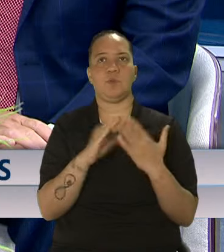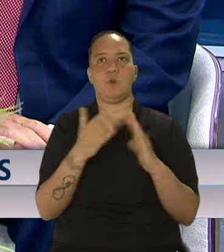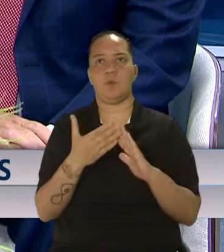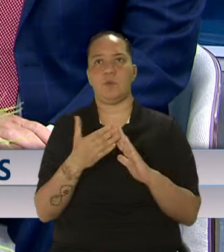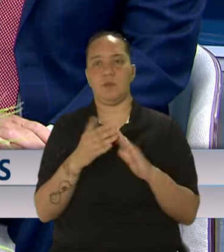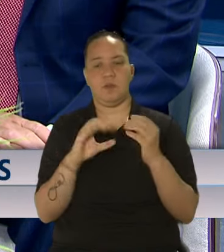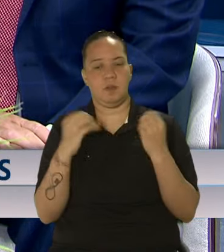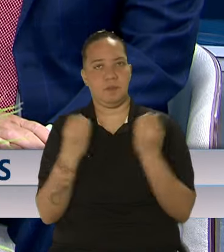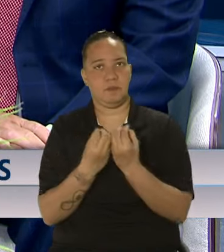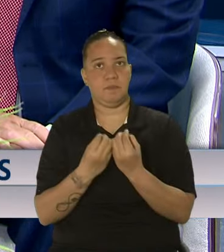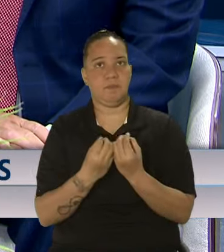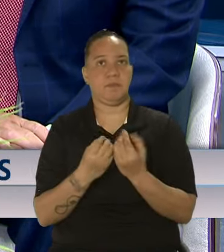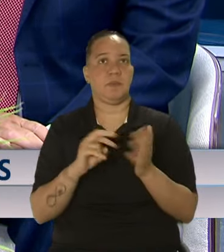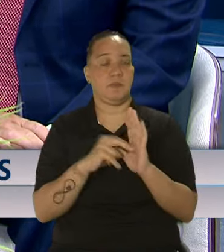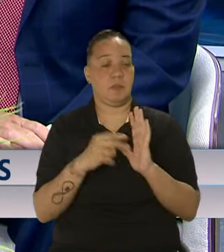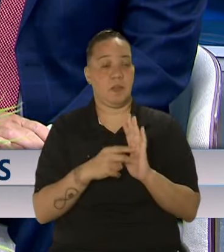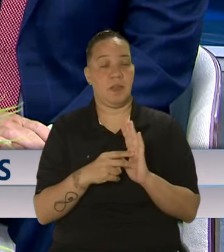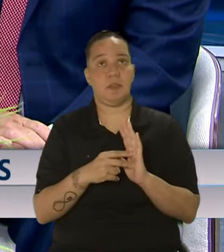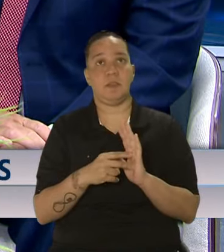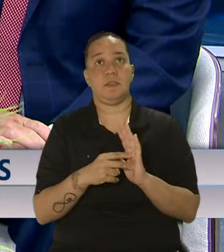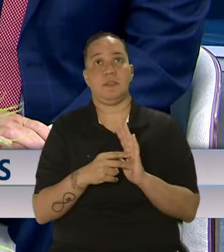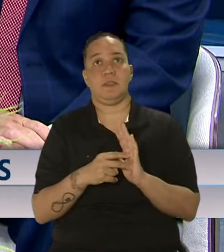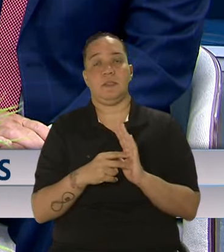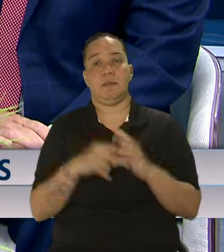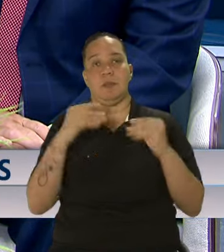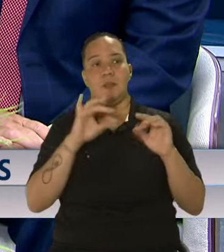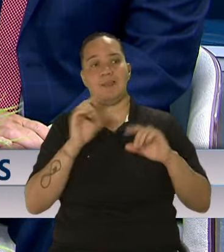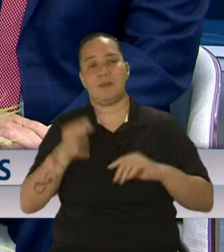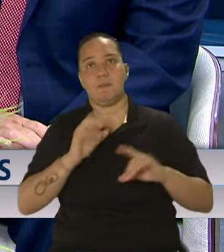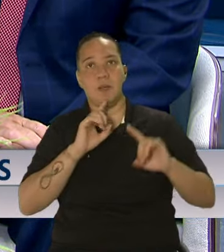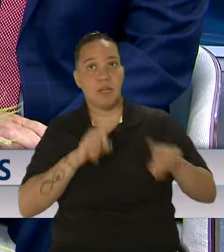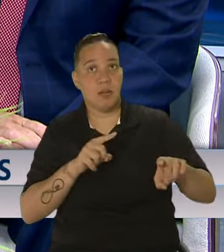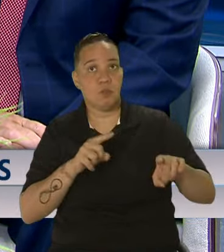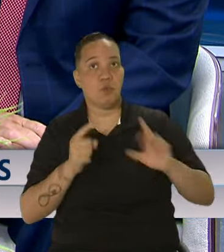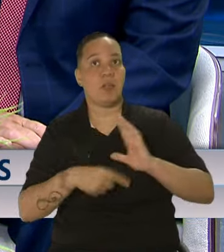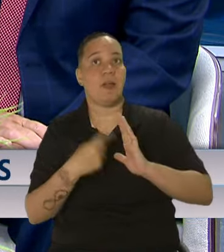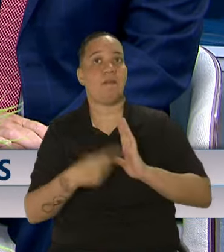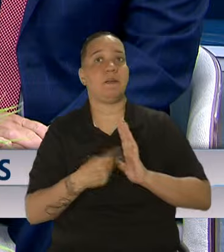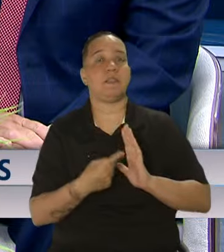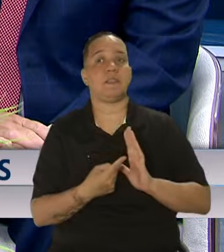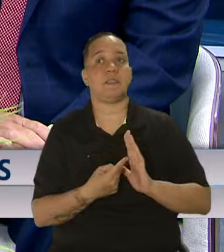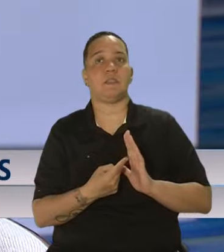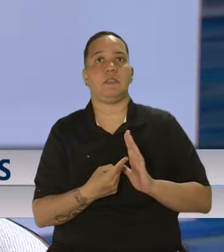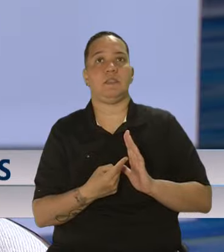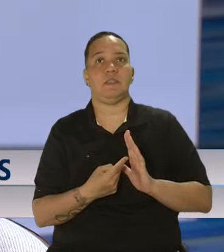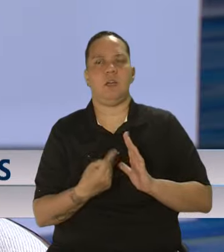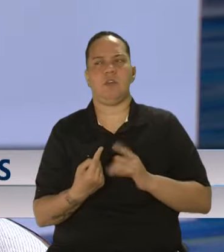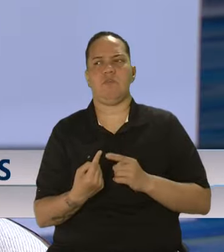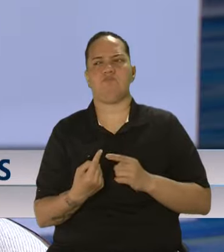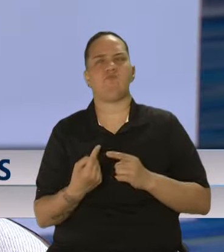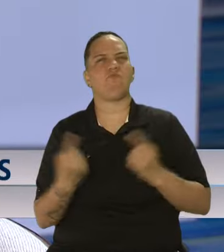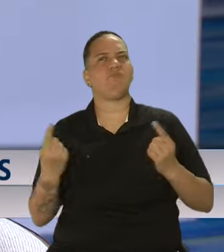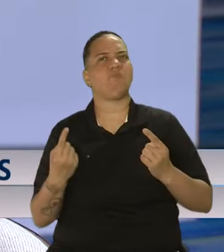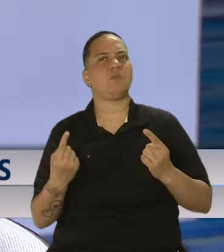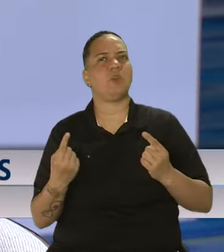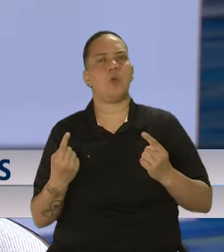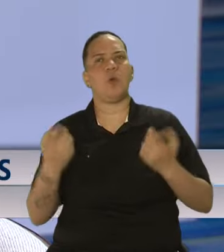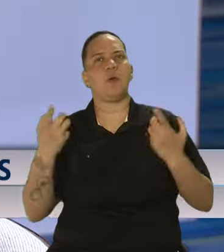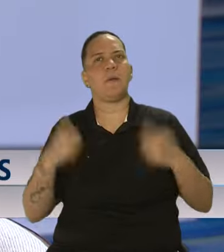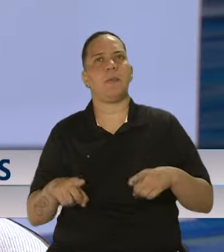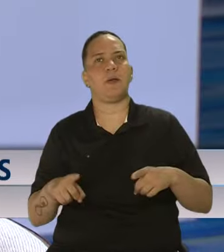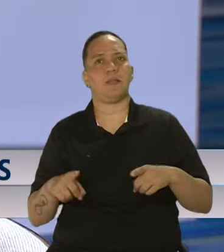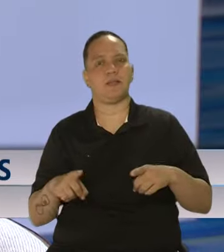organizada por lo tanto el mercado siempre reacciona y a veces hay una contradicción entre lo que ocurre en el